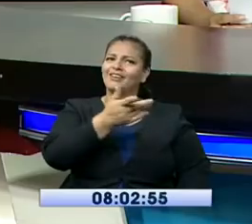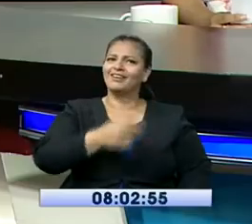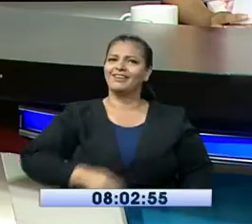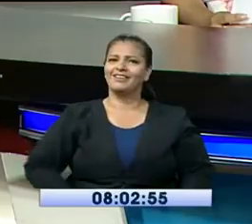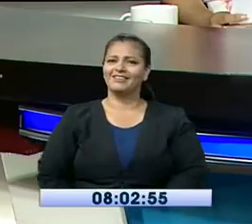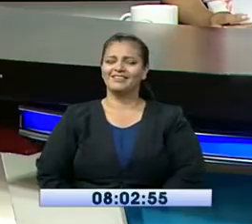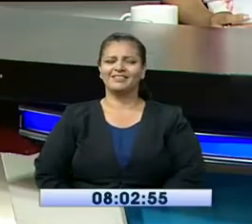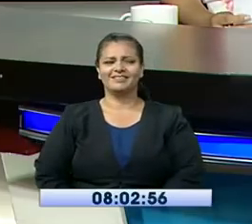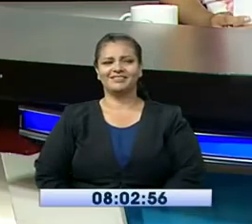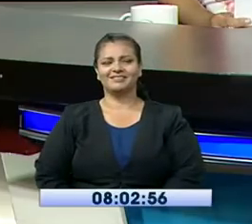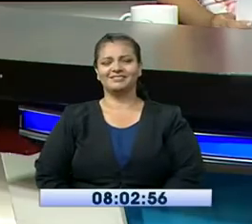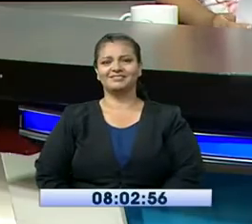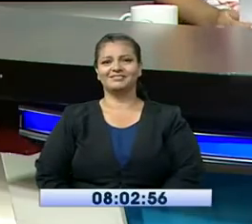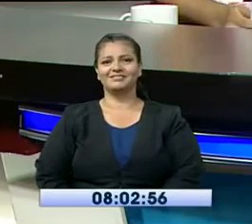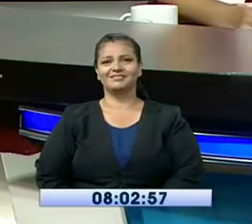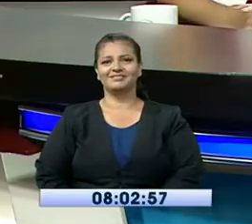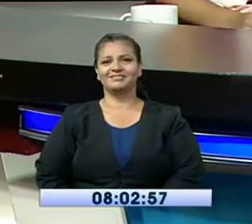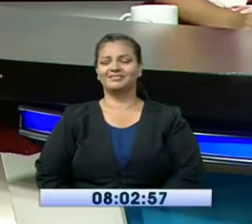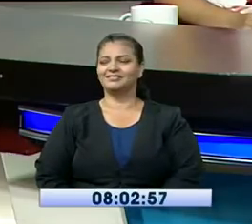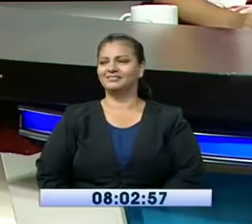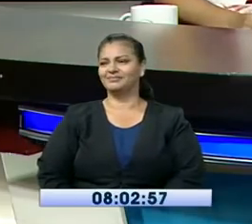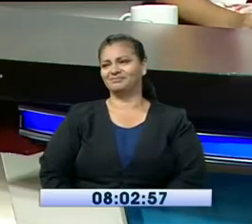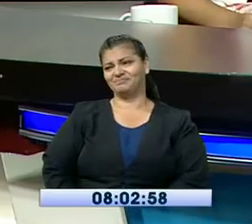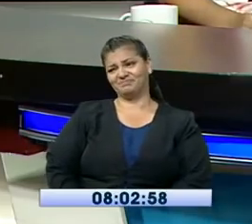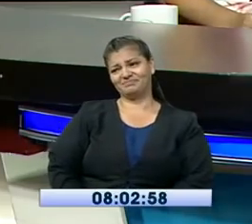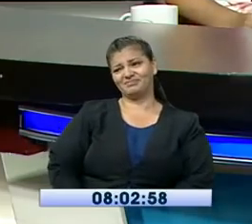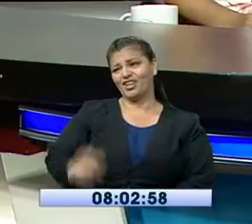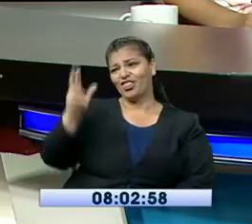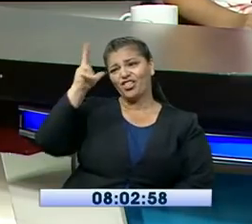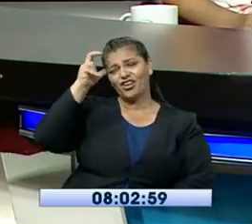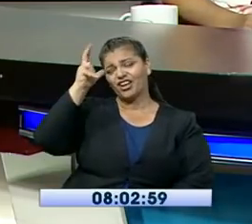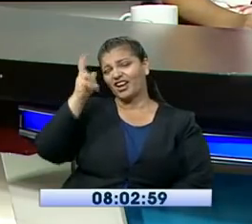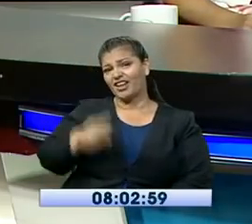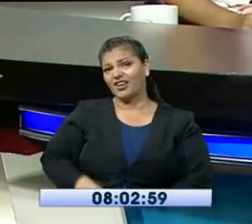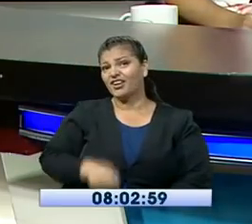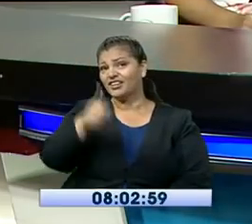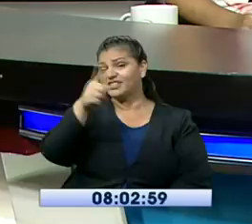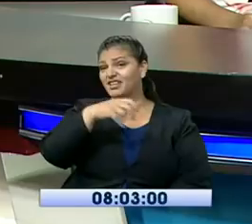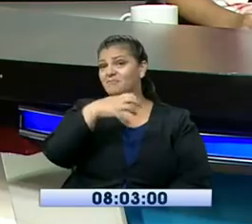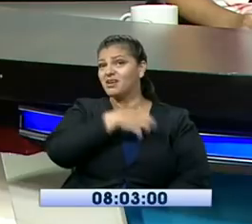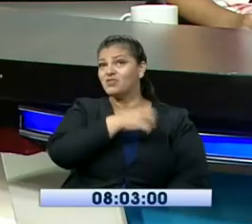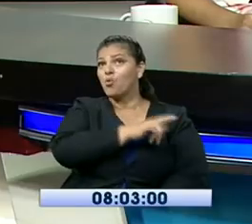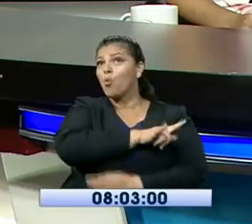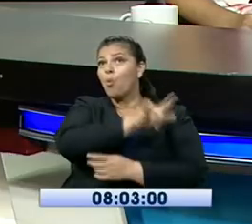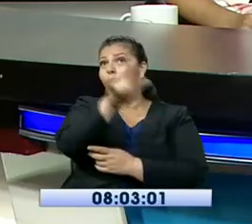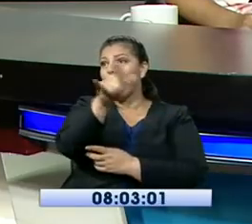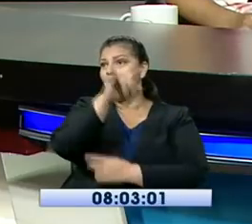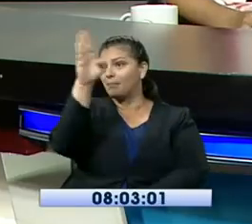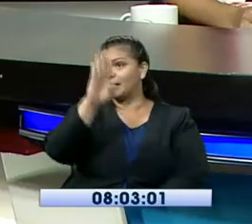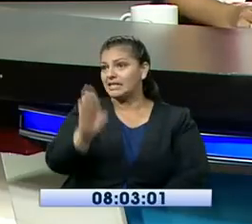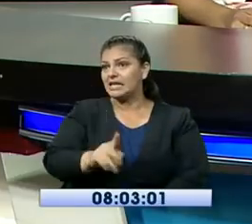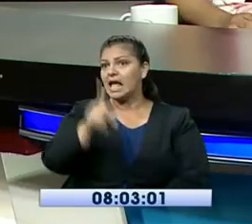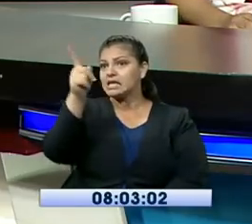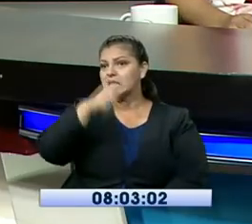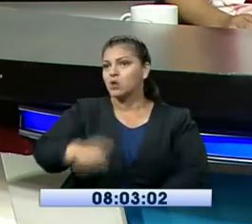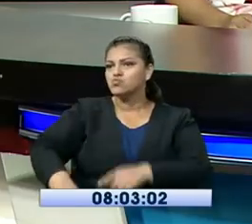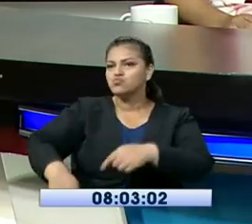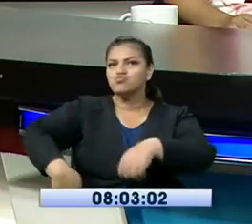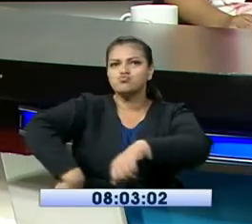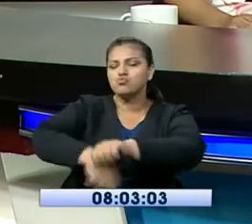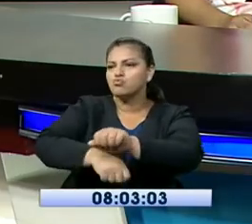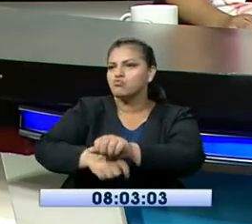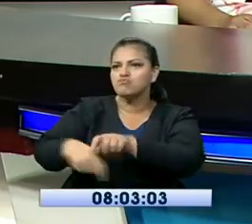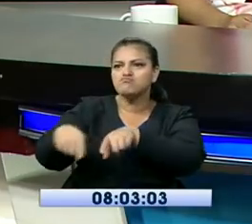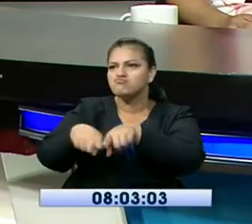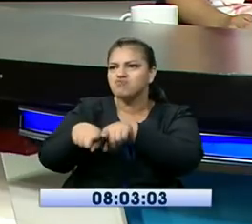entonces hay que ser lógico y realista esto no es de de alojarse porque su versión y medio no soy barcelonista de los ciegos